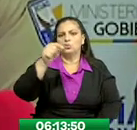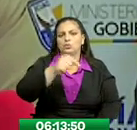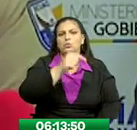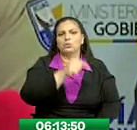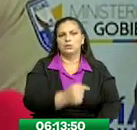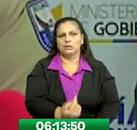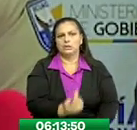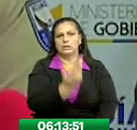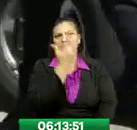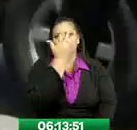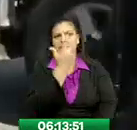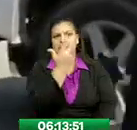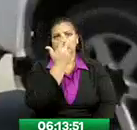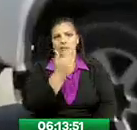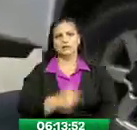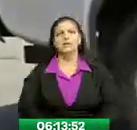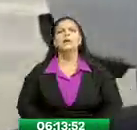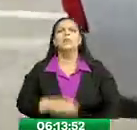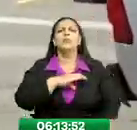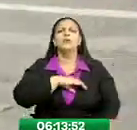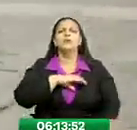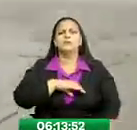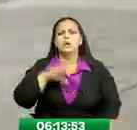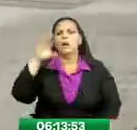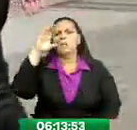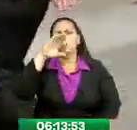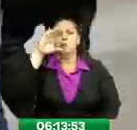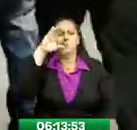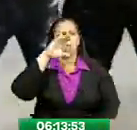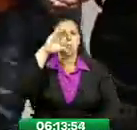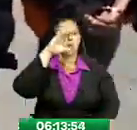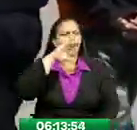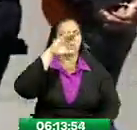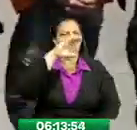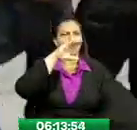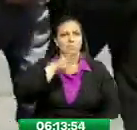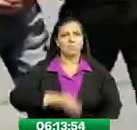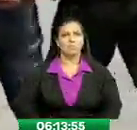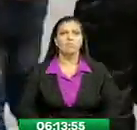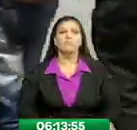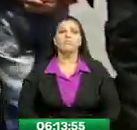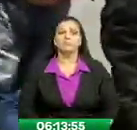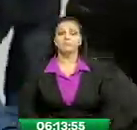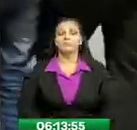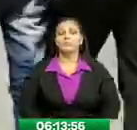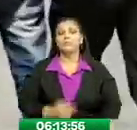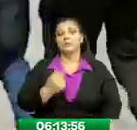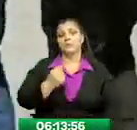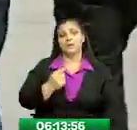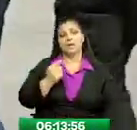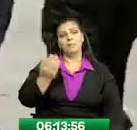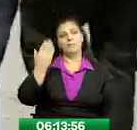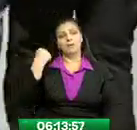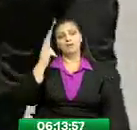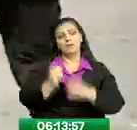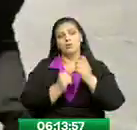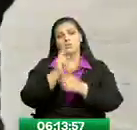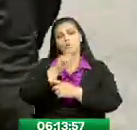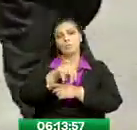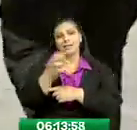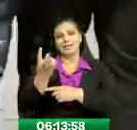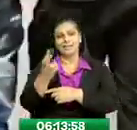unidad operativa. El aprehendido registra antecedentes por el delito de tenencia ilegal de armas en el año 2016, pero dentro